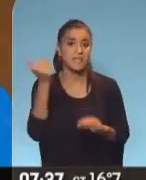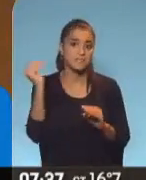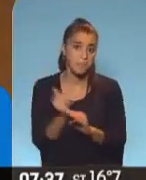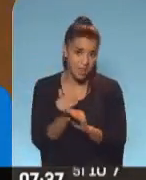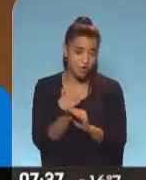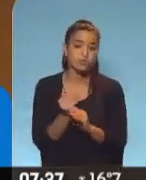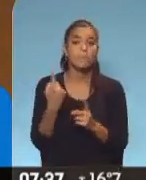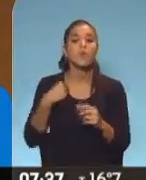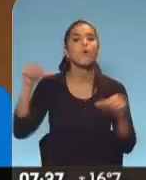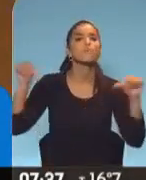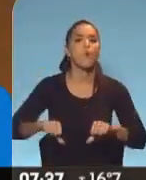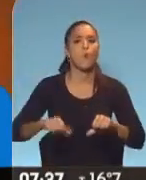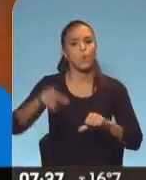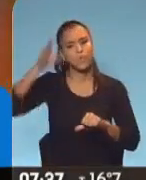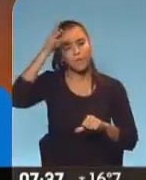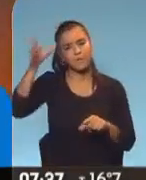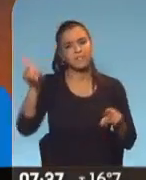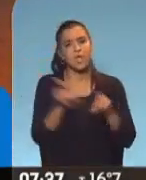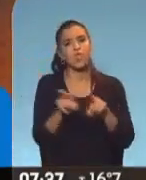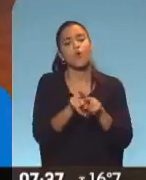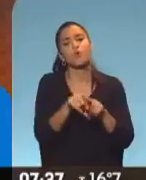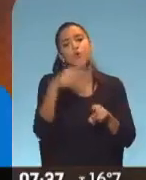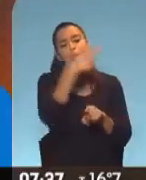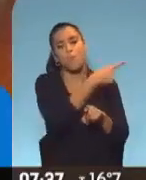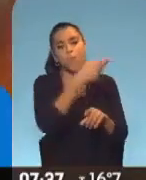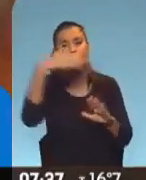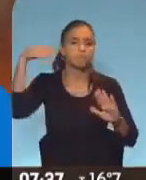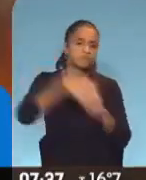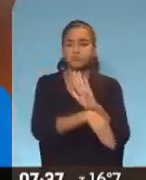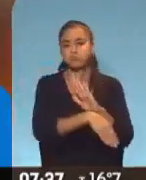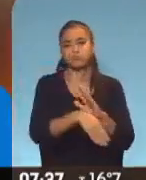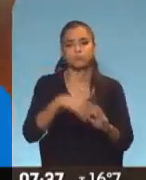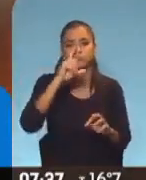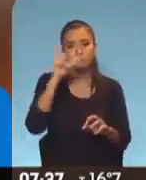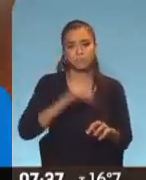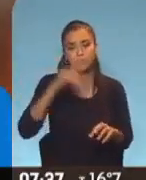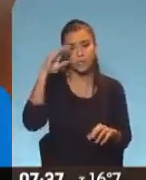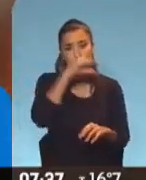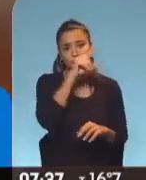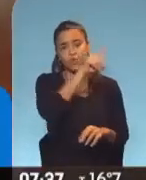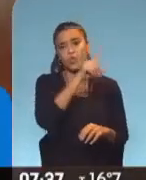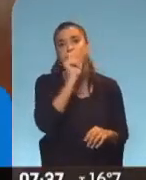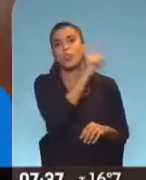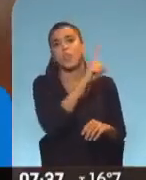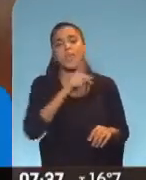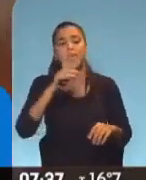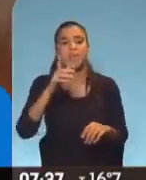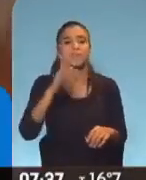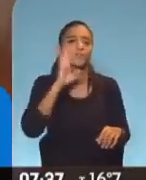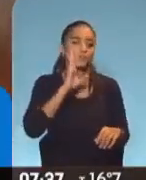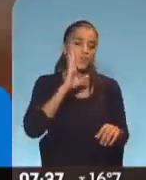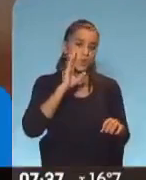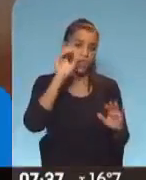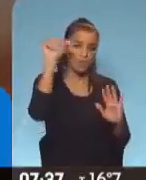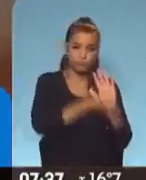redujo, pero no cayó con el nivel que cayó, sí, el petróleo tejano. Está de todos modos a la mitad